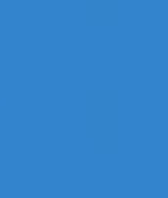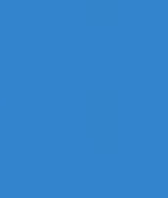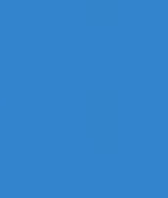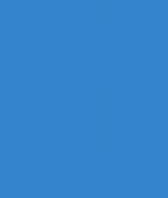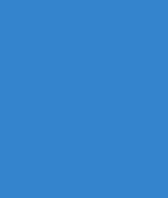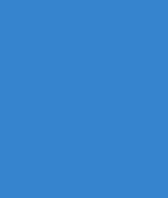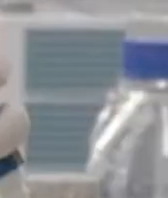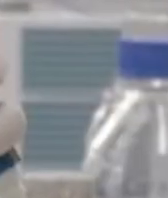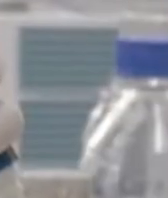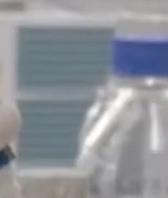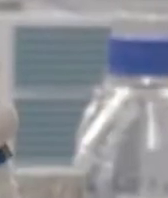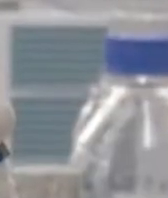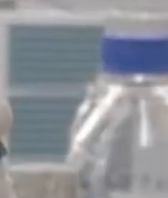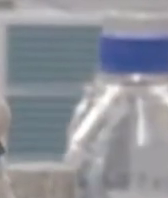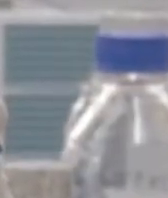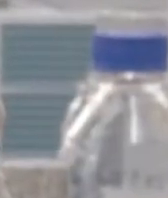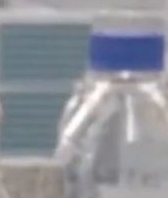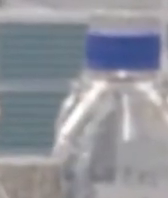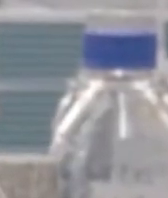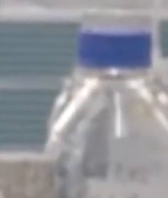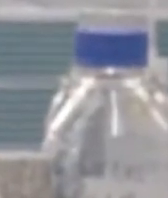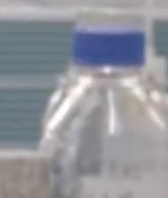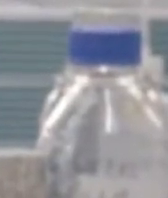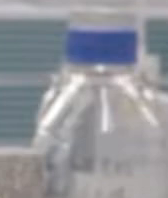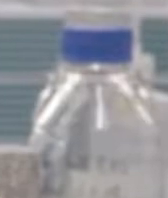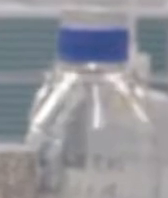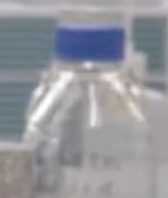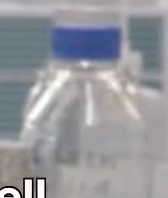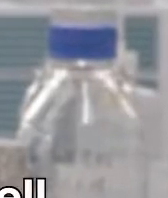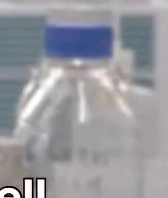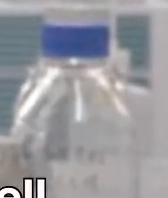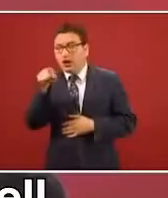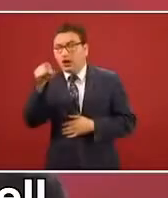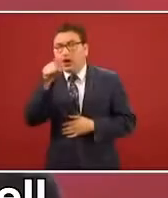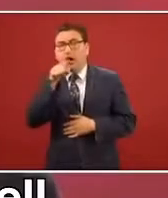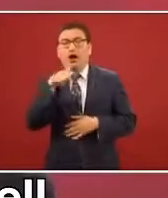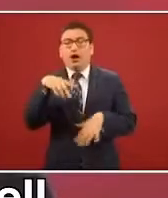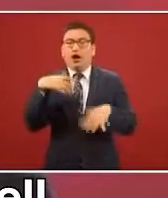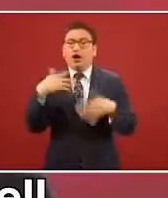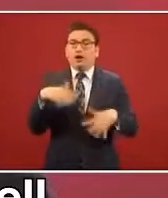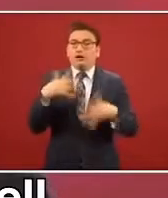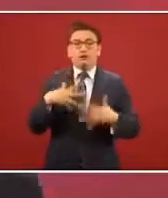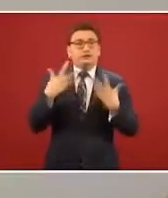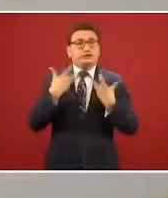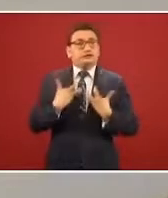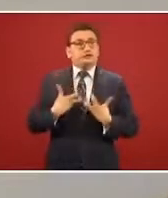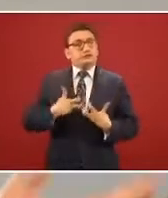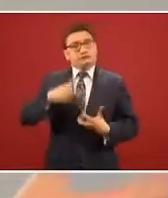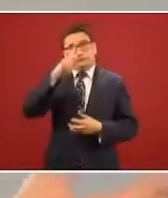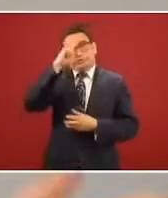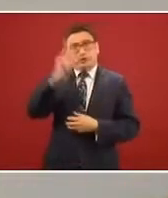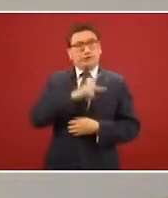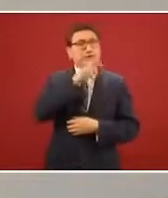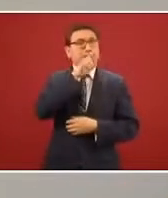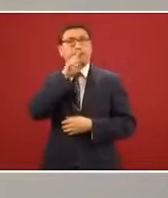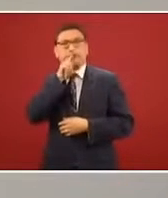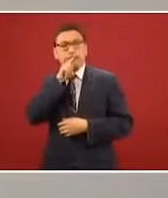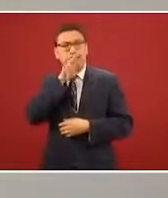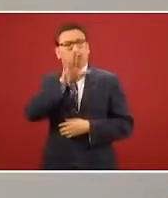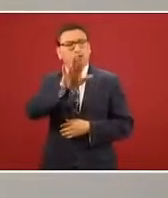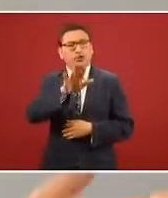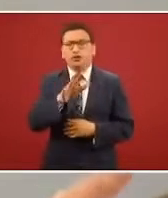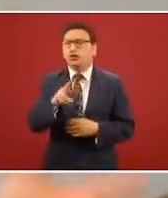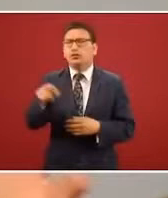ello la puesta a prueba de los gobiernos y sus sistemas de salud. De acuerdo con el doctor Hugo López-Gatell, subsecretario de Prevención y